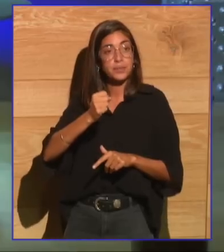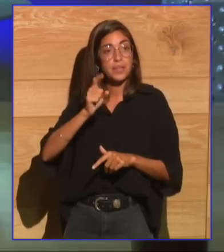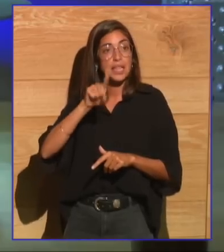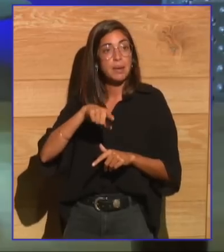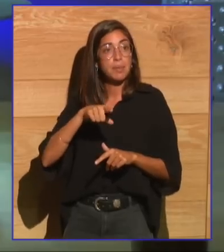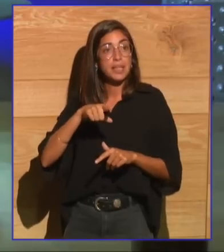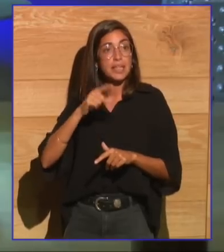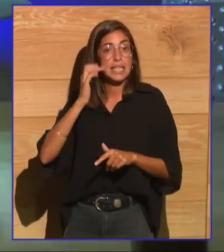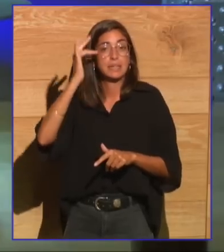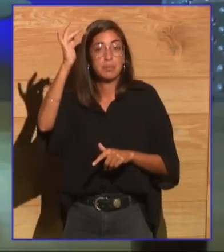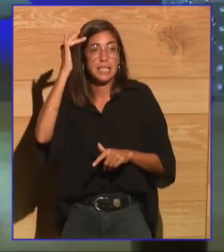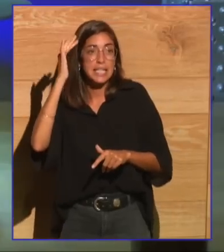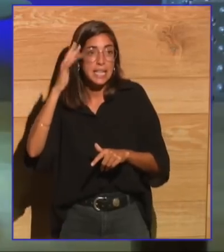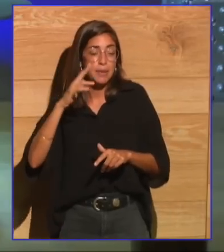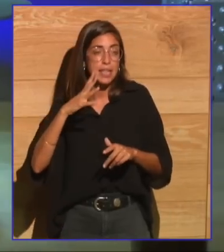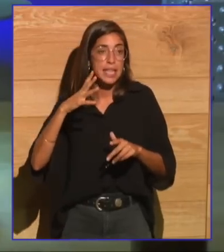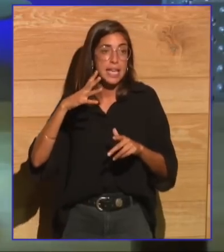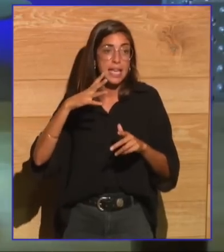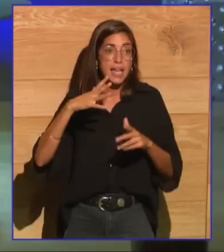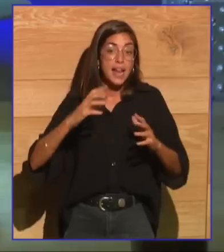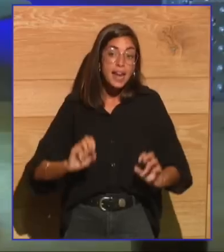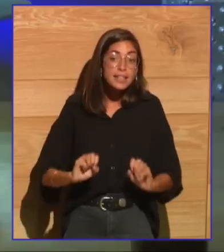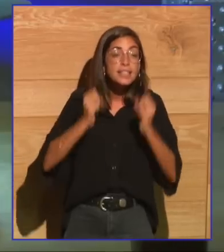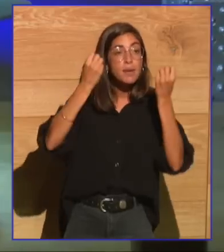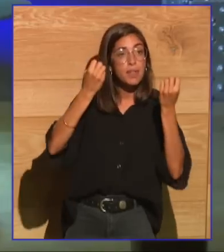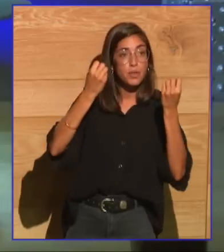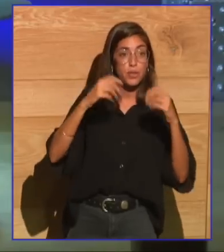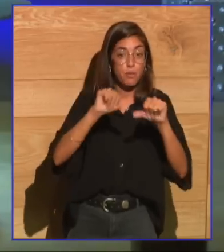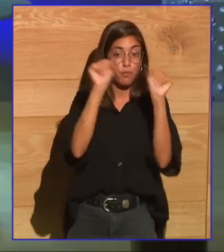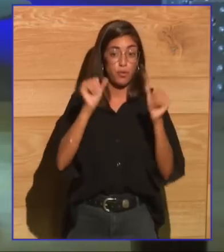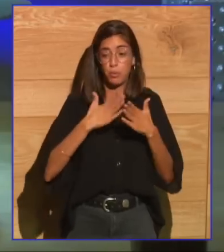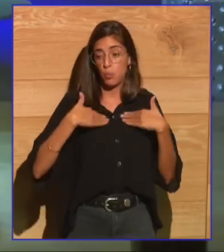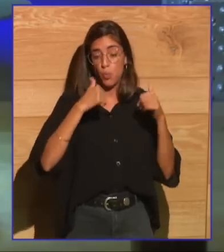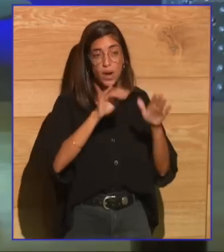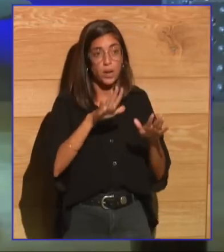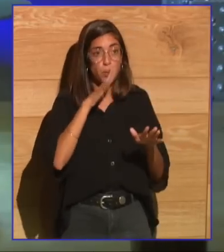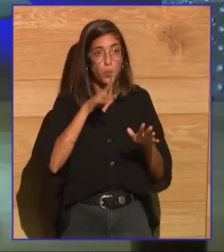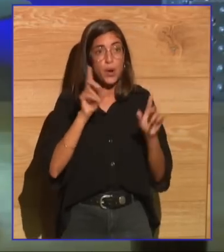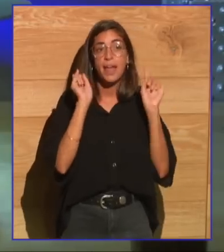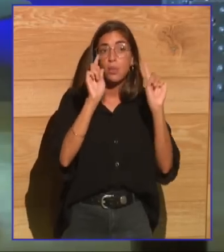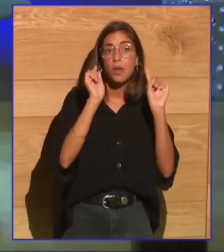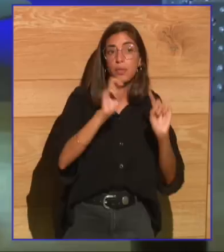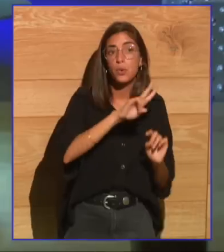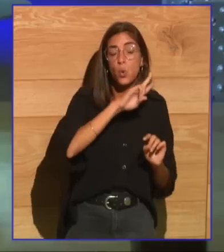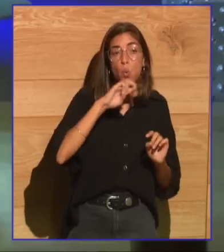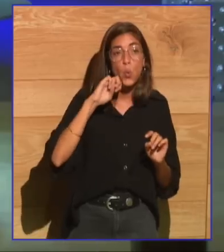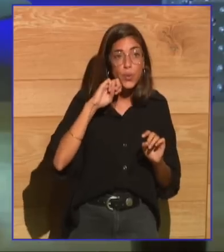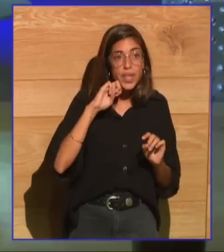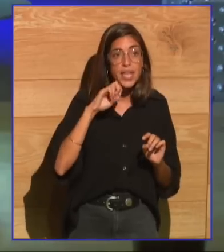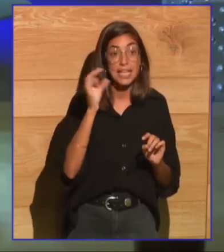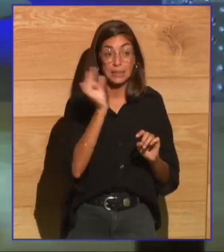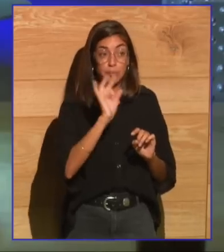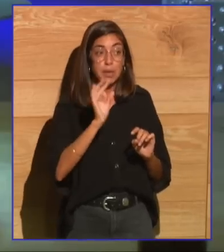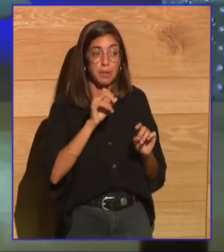salvación en cualquiera de las formas quiero decir estamos hablando de una educación judía que es la que recibe steven spielberg o